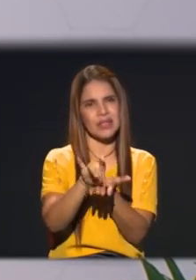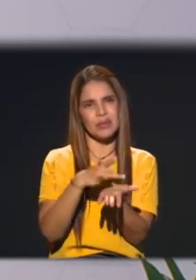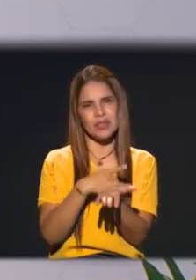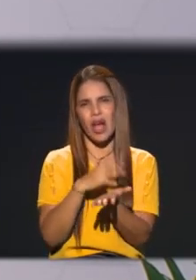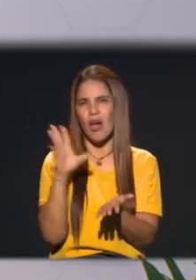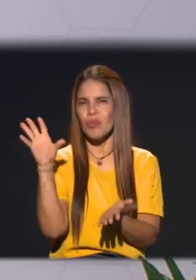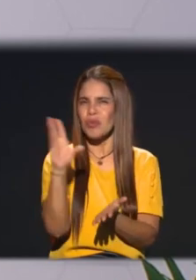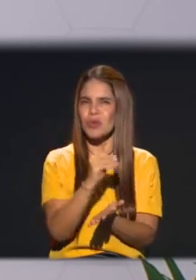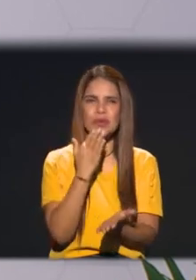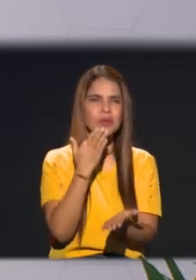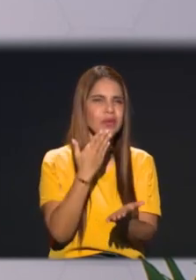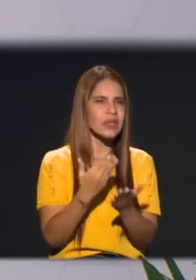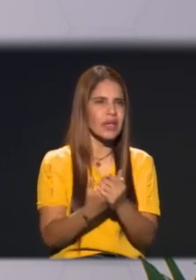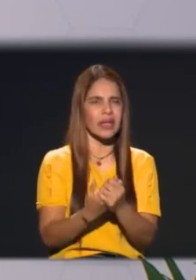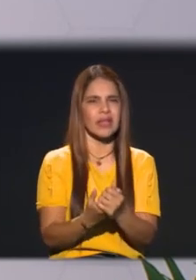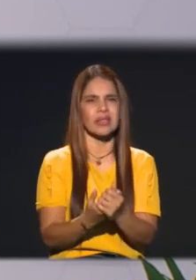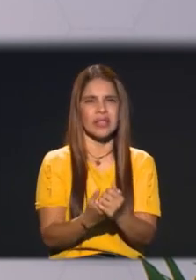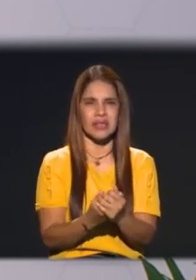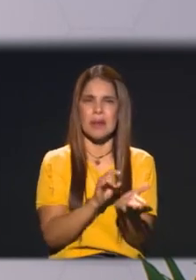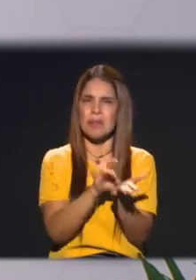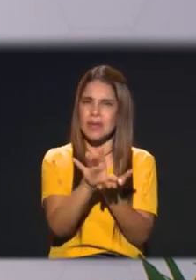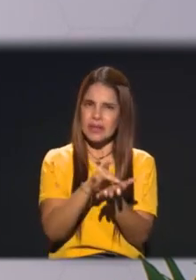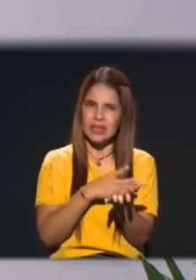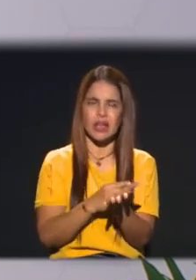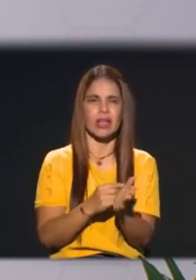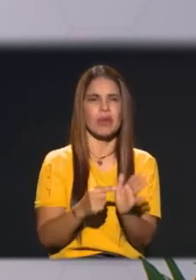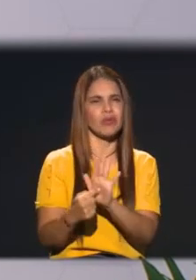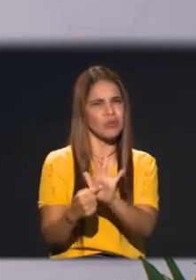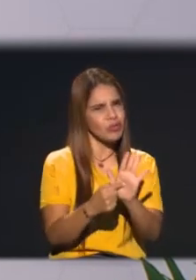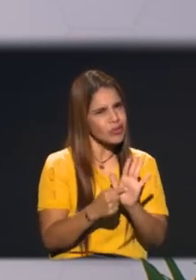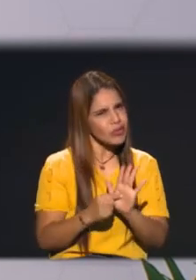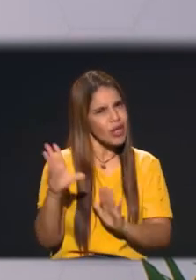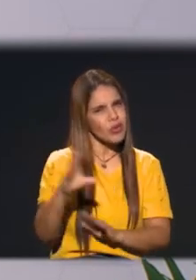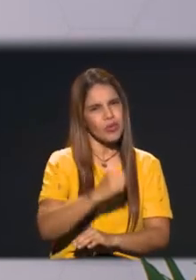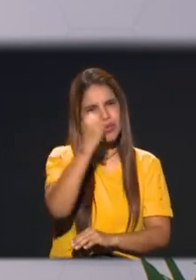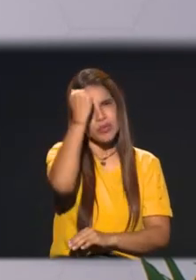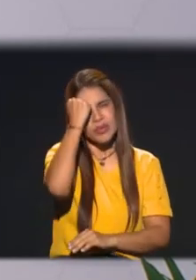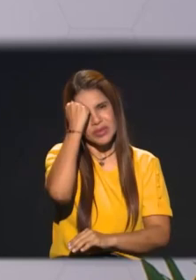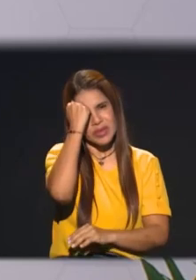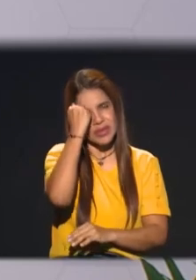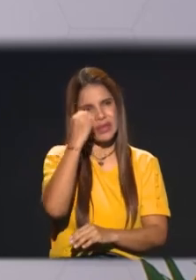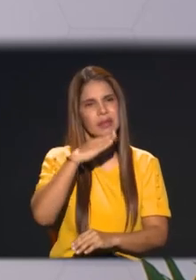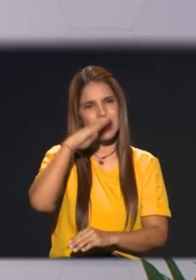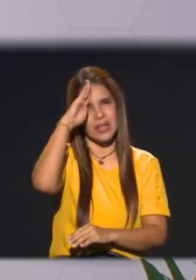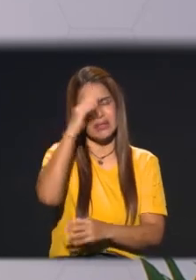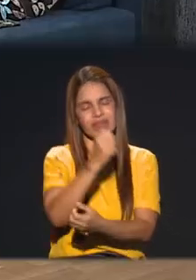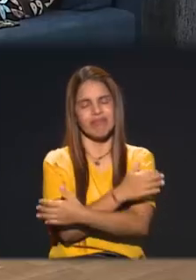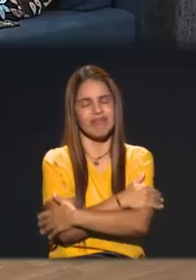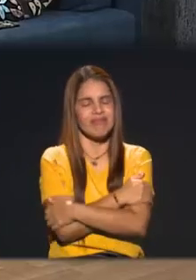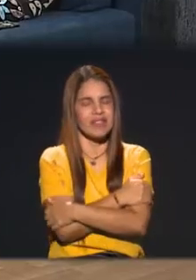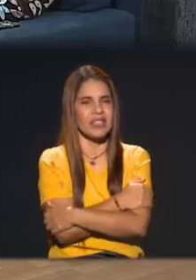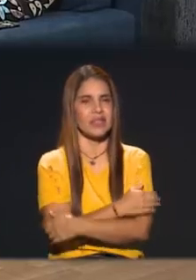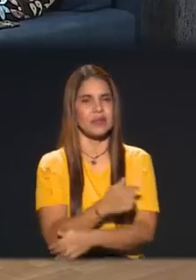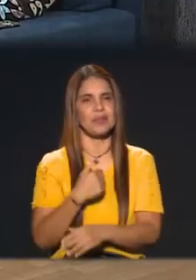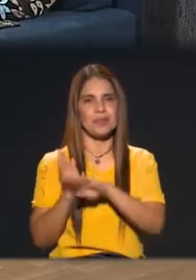escrito, muchas gracias, y créanme que desde acá le vamos a transmitir el mensaje y el abrazo a todos los docentes de Medellín. Bueno, hay un tema que yo tengo mucha